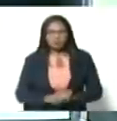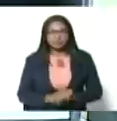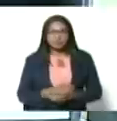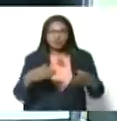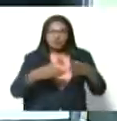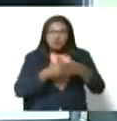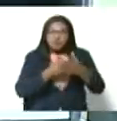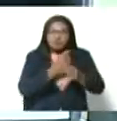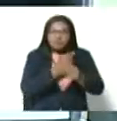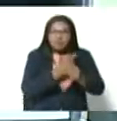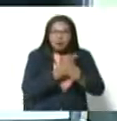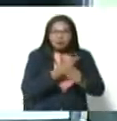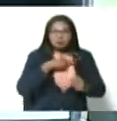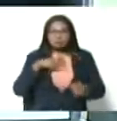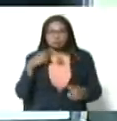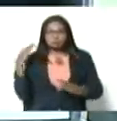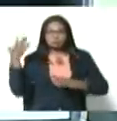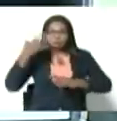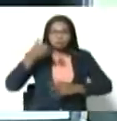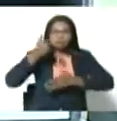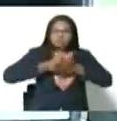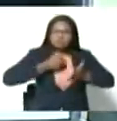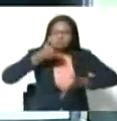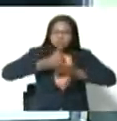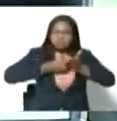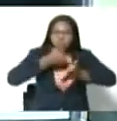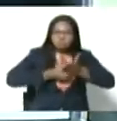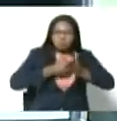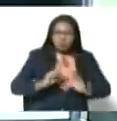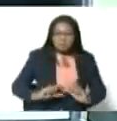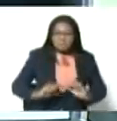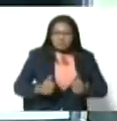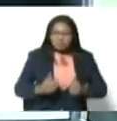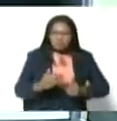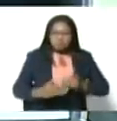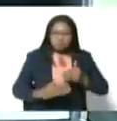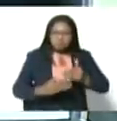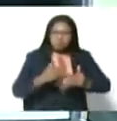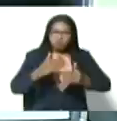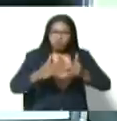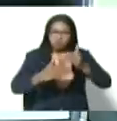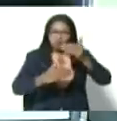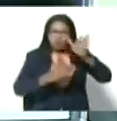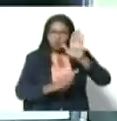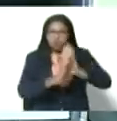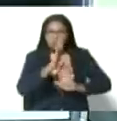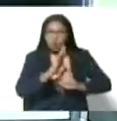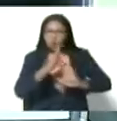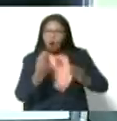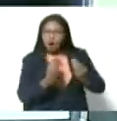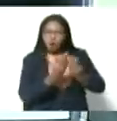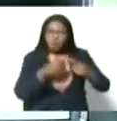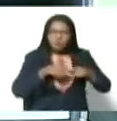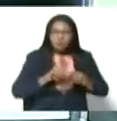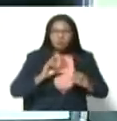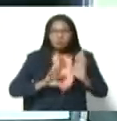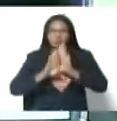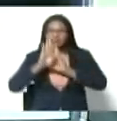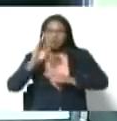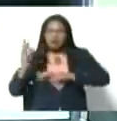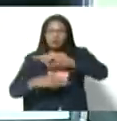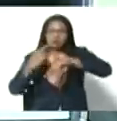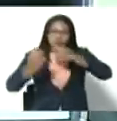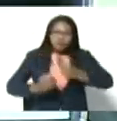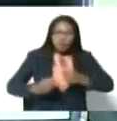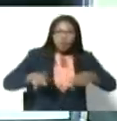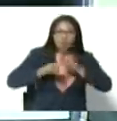trabajadora, que ha luchado, que ha venido desde abajo labrando una historia colectiva también para el desarrollo de la Revolución